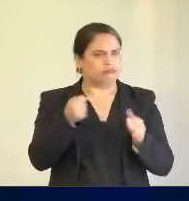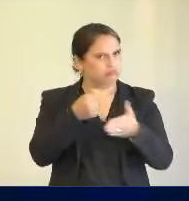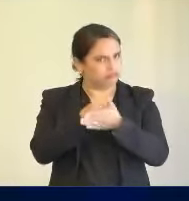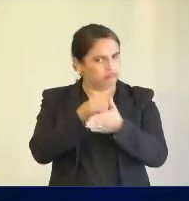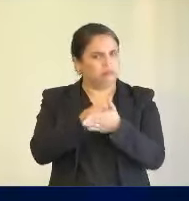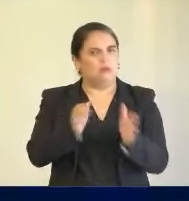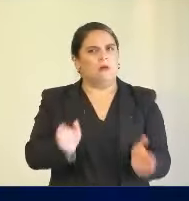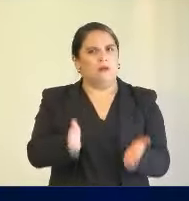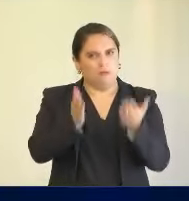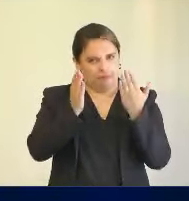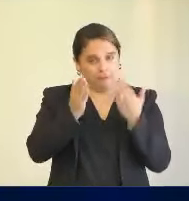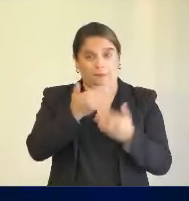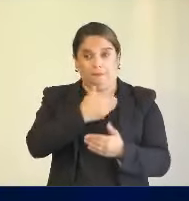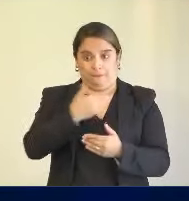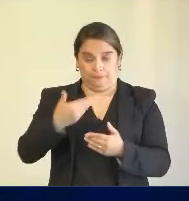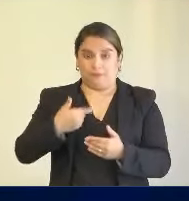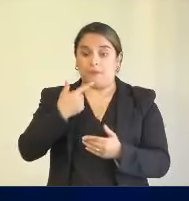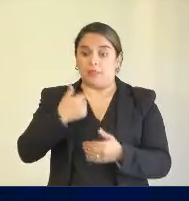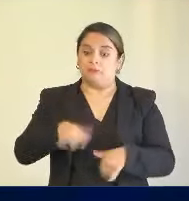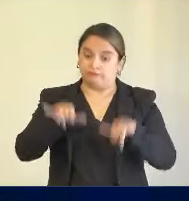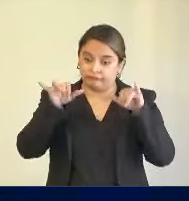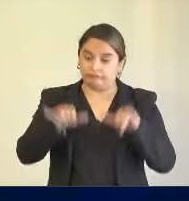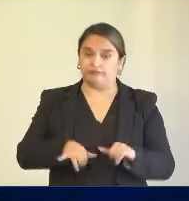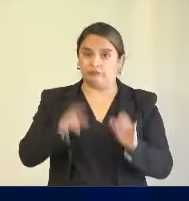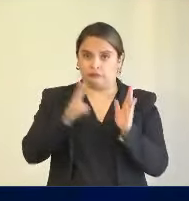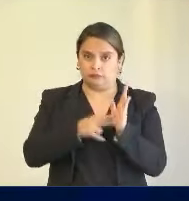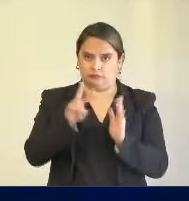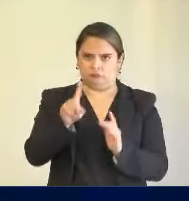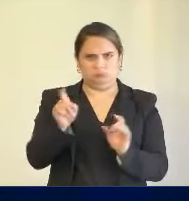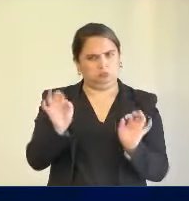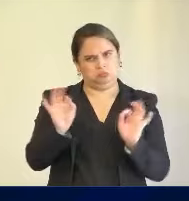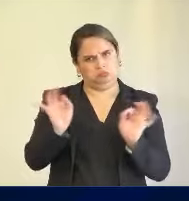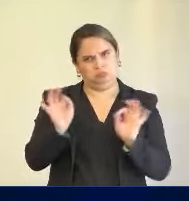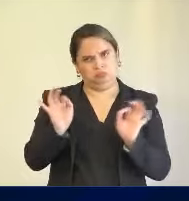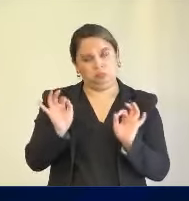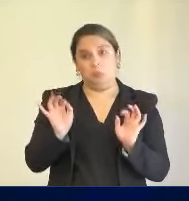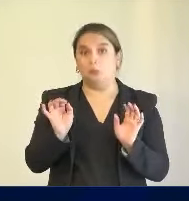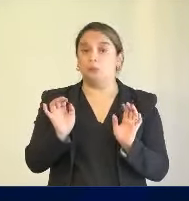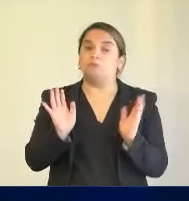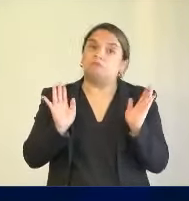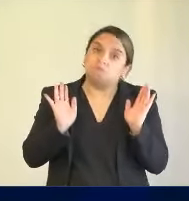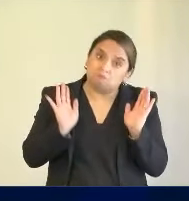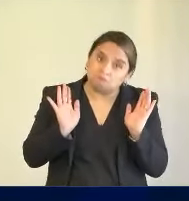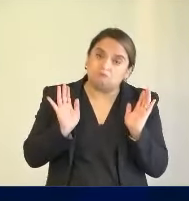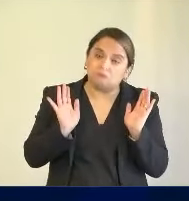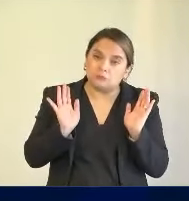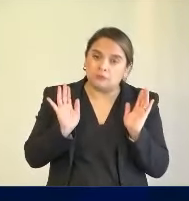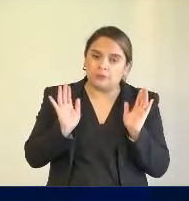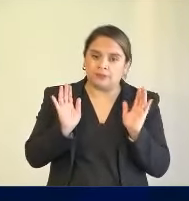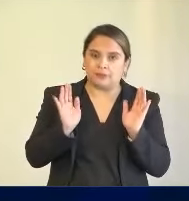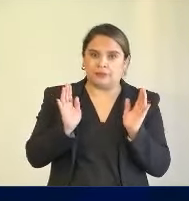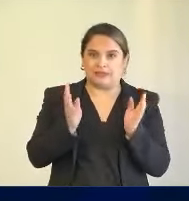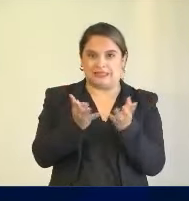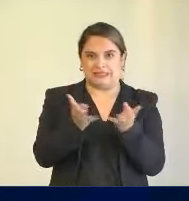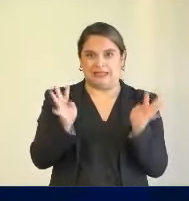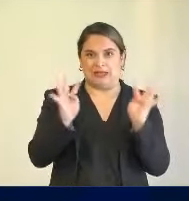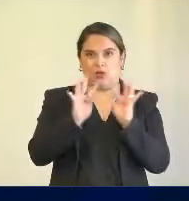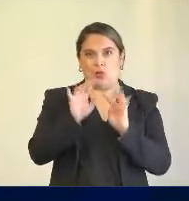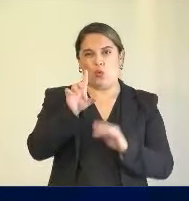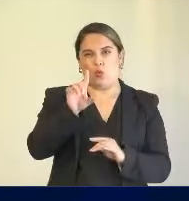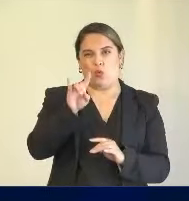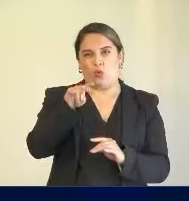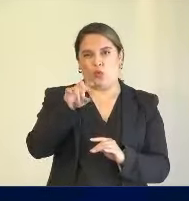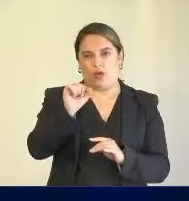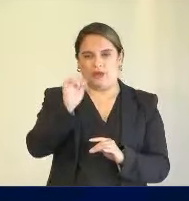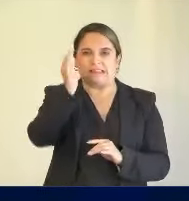presidente nunca ha dicho que se va a quedar no tiene intención de hacer eso pero pues el el senador Luna sabe más que nosotros del